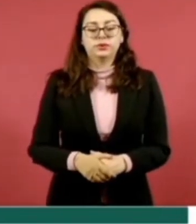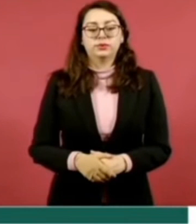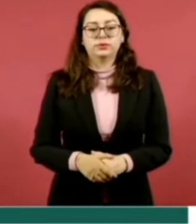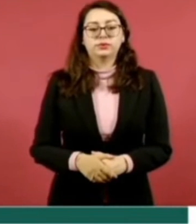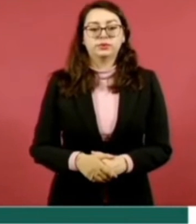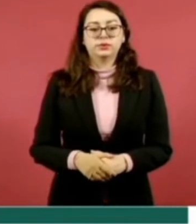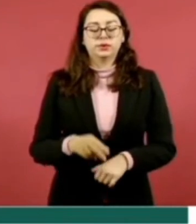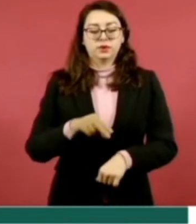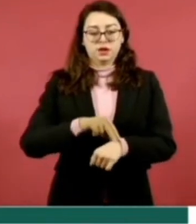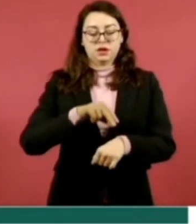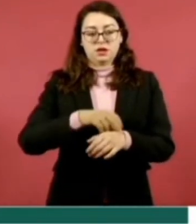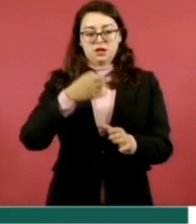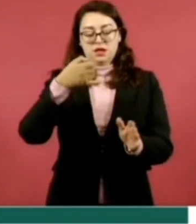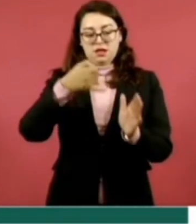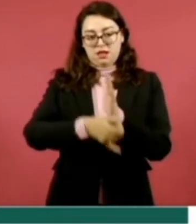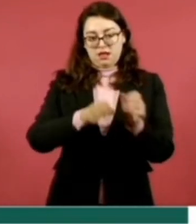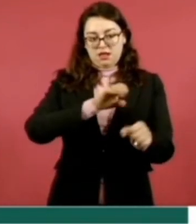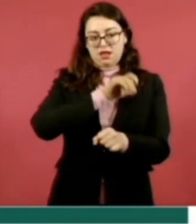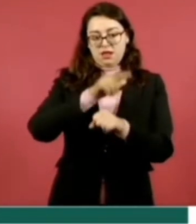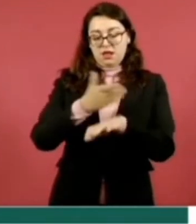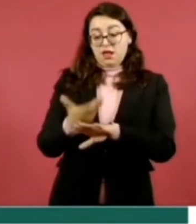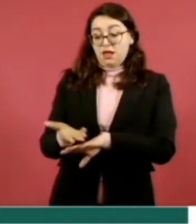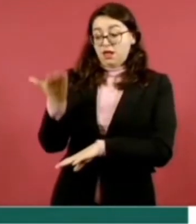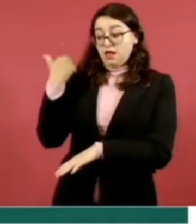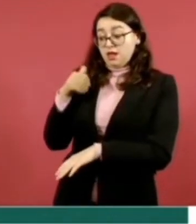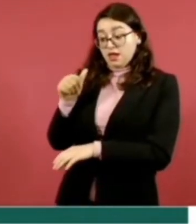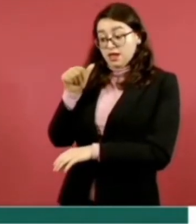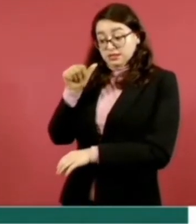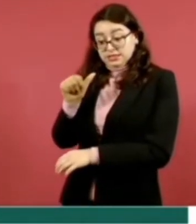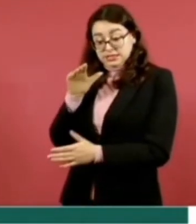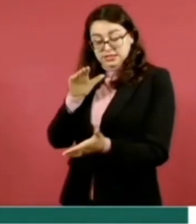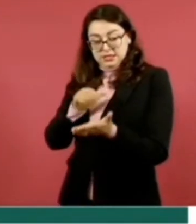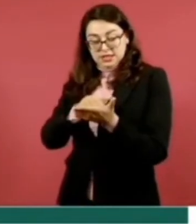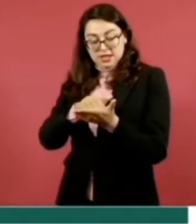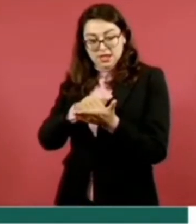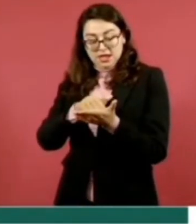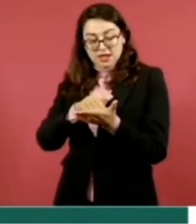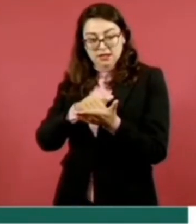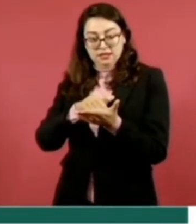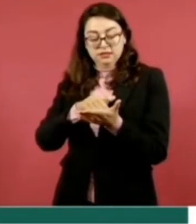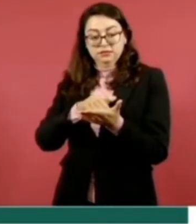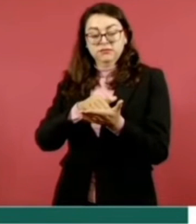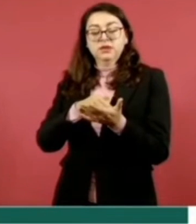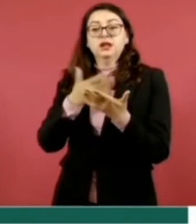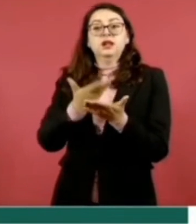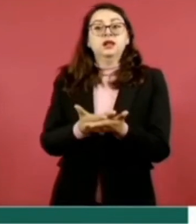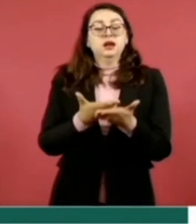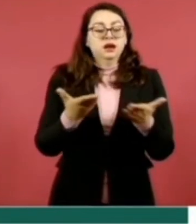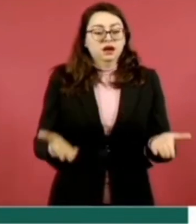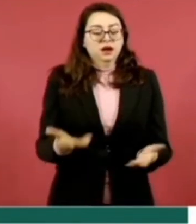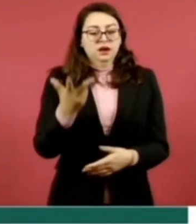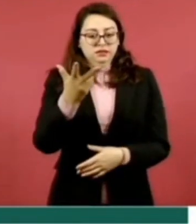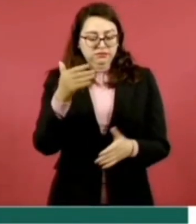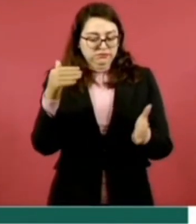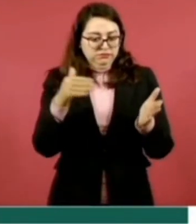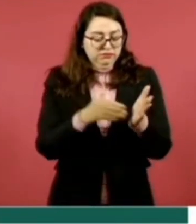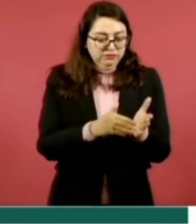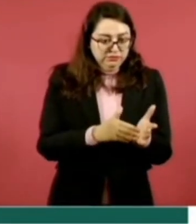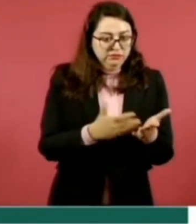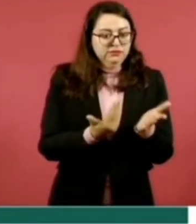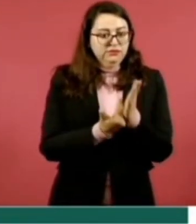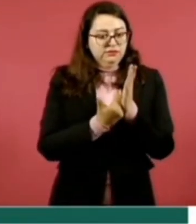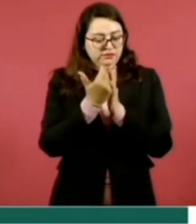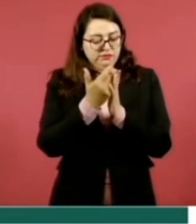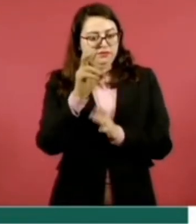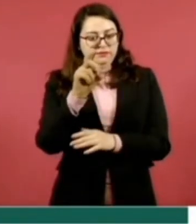de especialidad pasó de 6,165 consultas de especialidad a 8,569, es un incremento